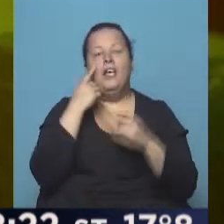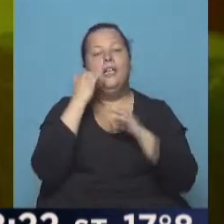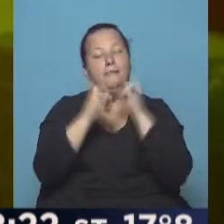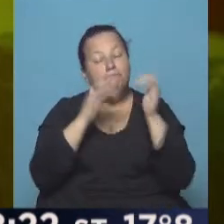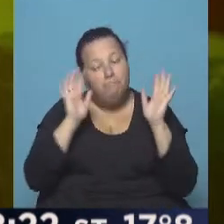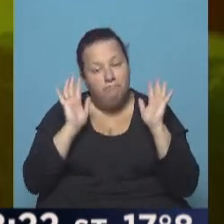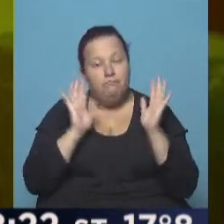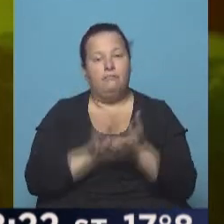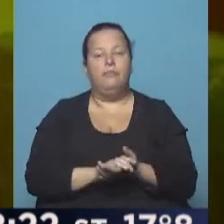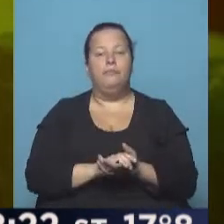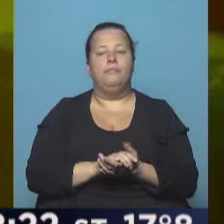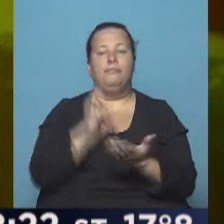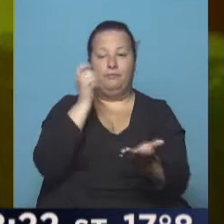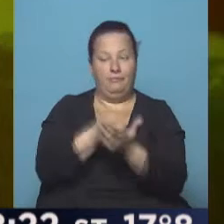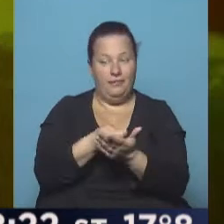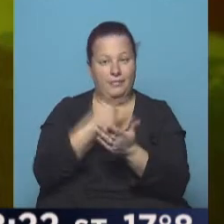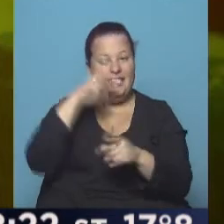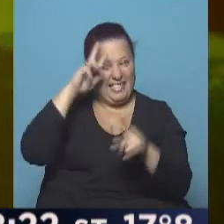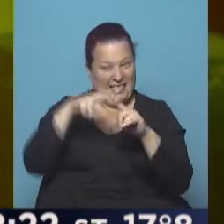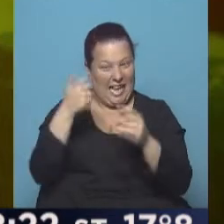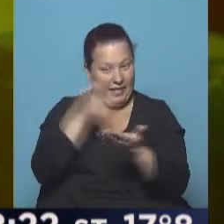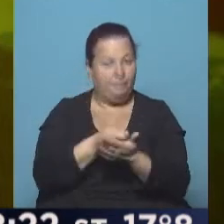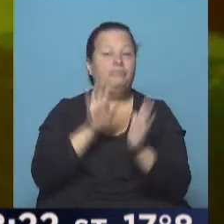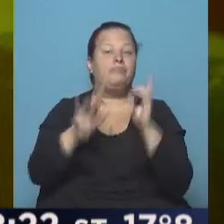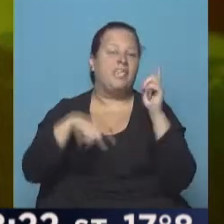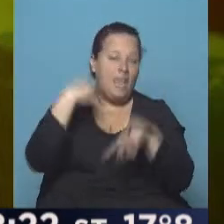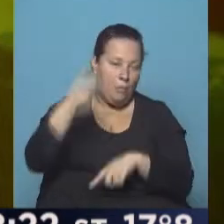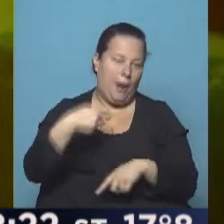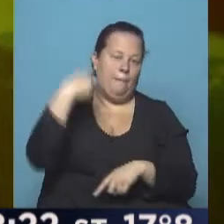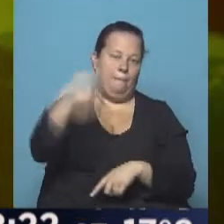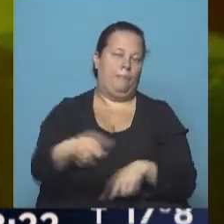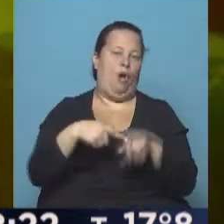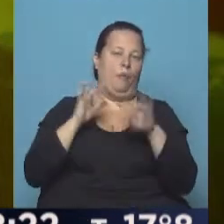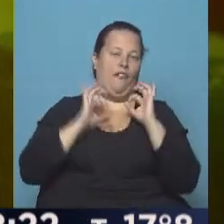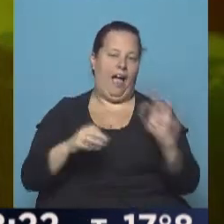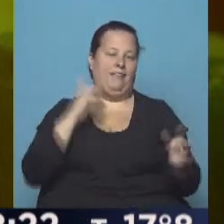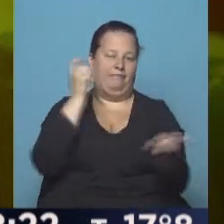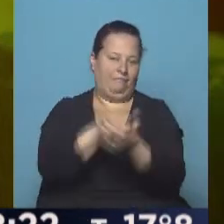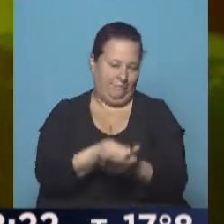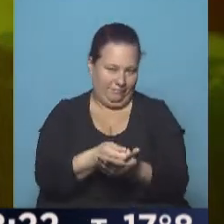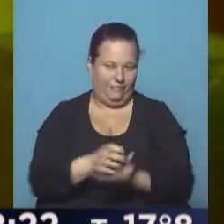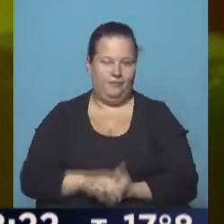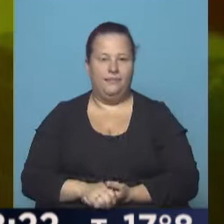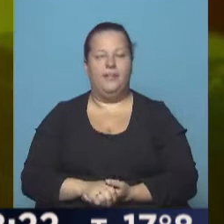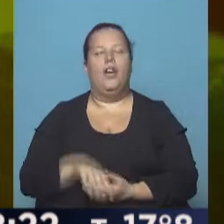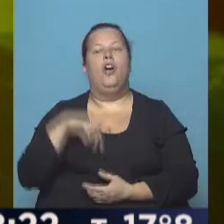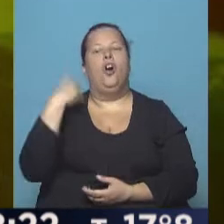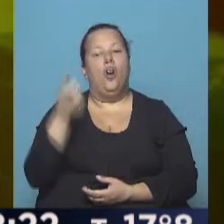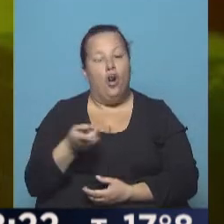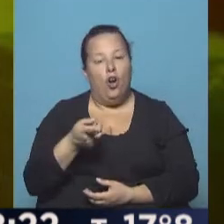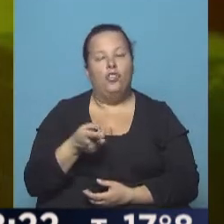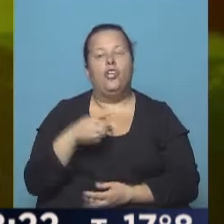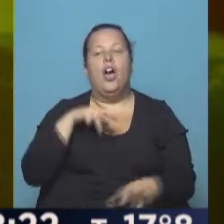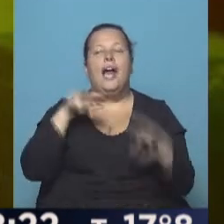adelantar quizá es señando el lugar, pero después pagando en el momento de las vacaciones el resto. Después averiguar